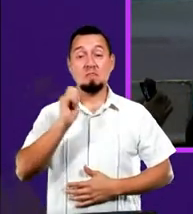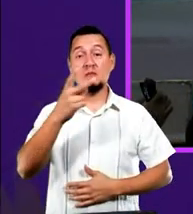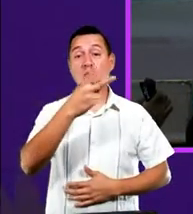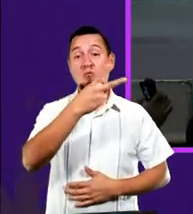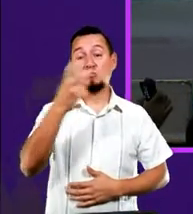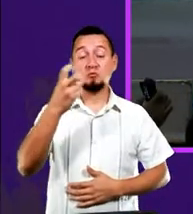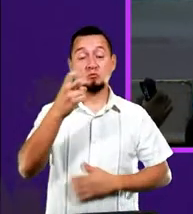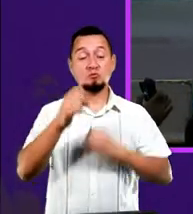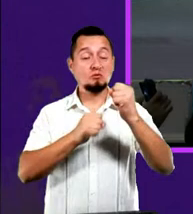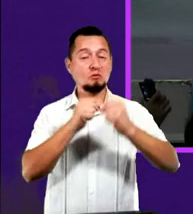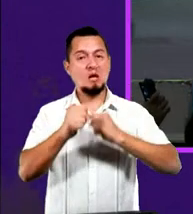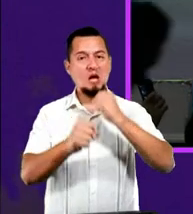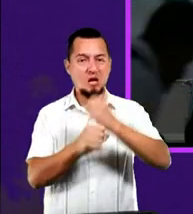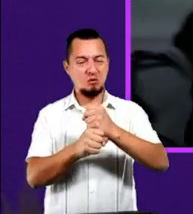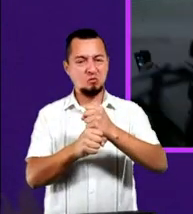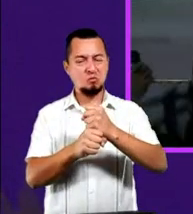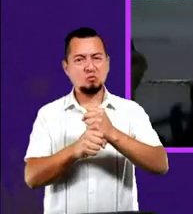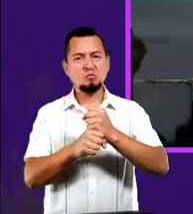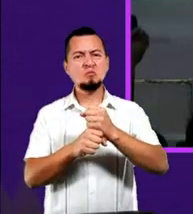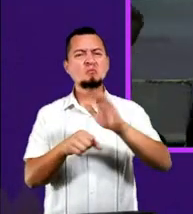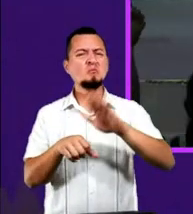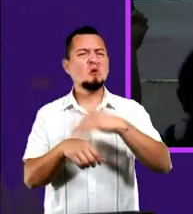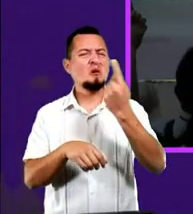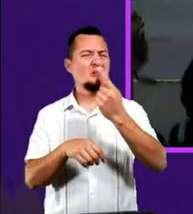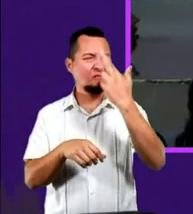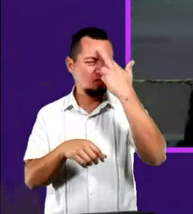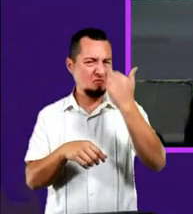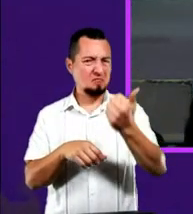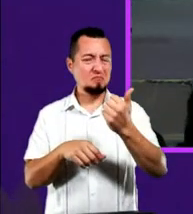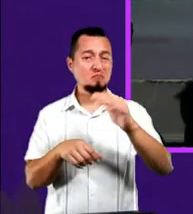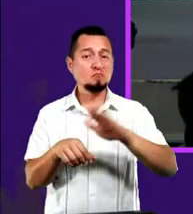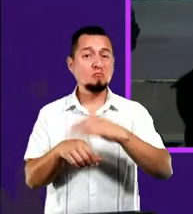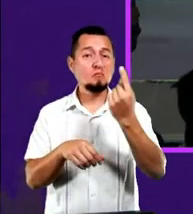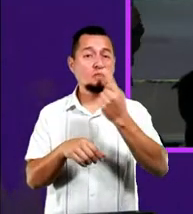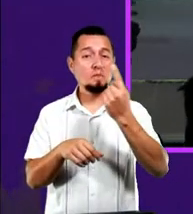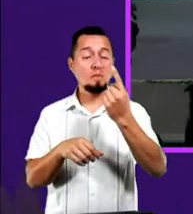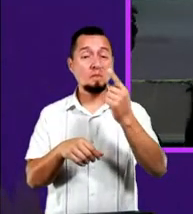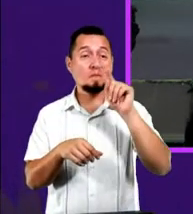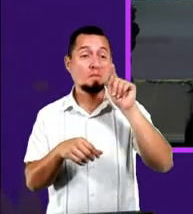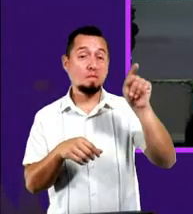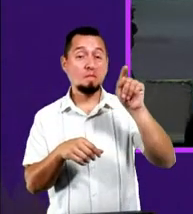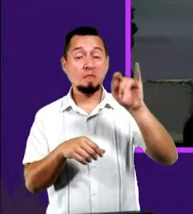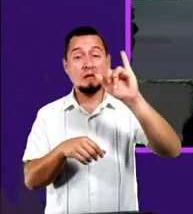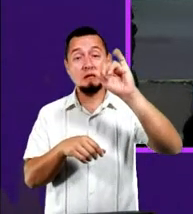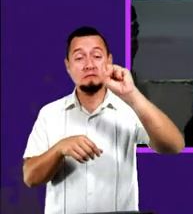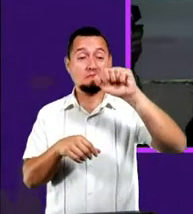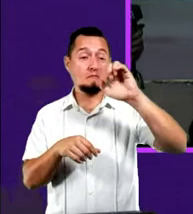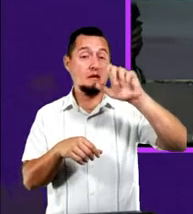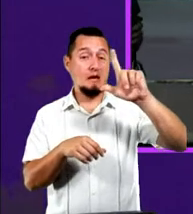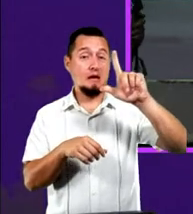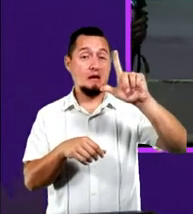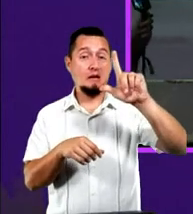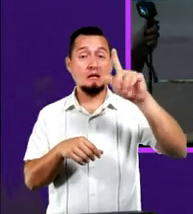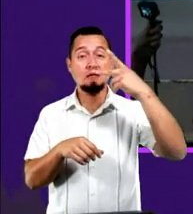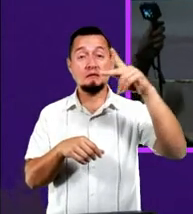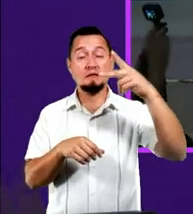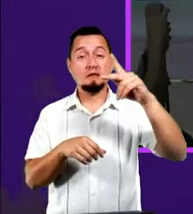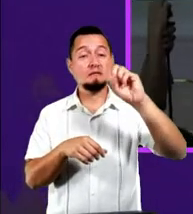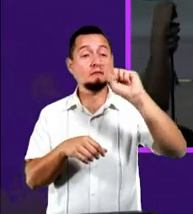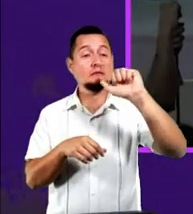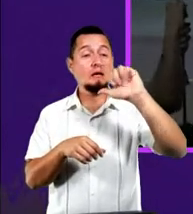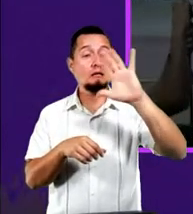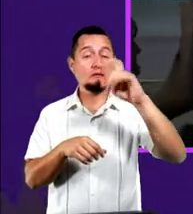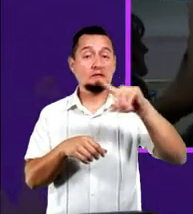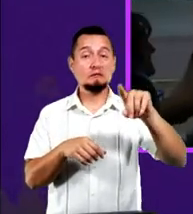¿Por qué razón? Porque Ismael Sánchez de INDAT, ¿dónde quedó Ismael? Ismael Sánchez de